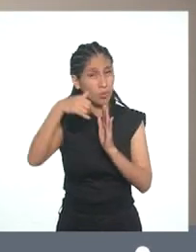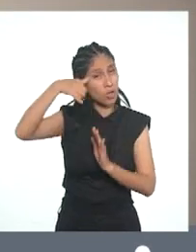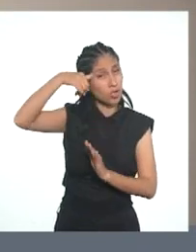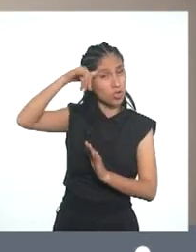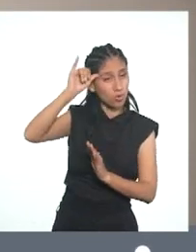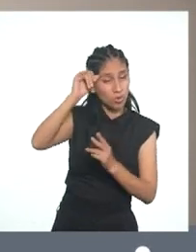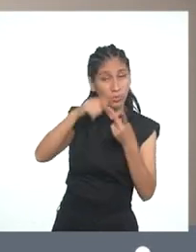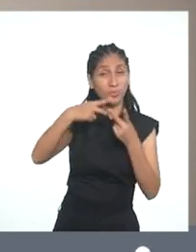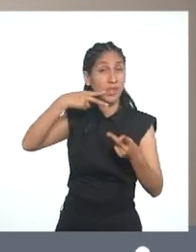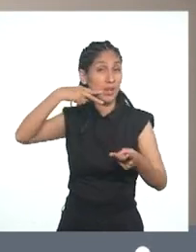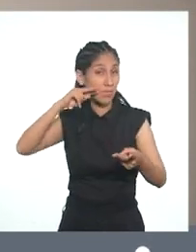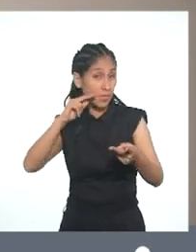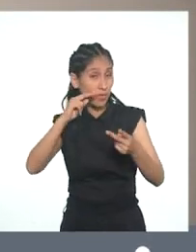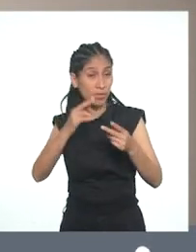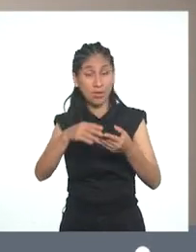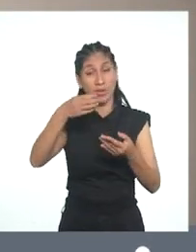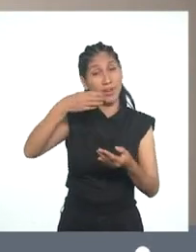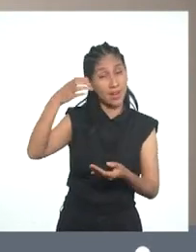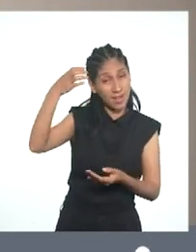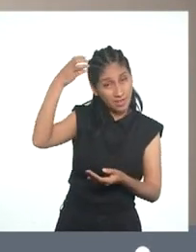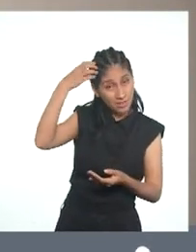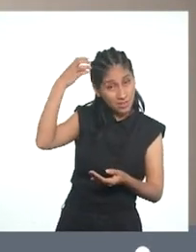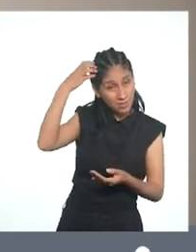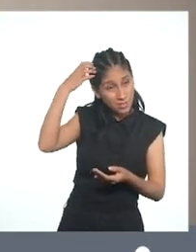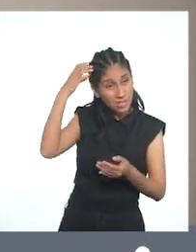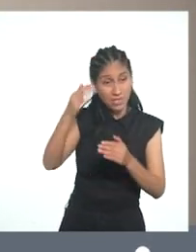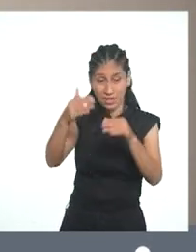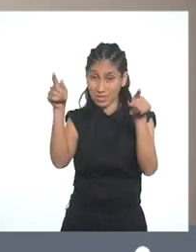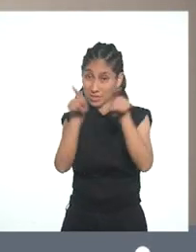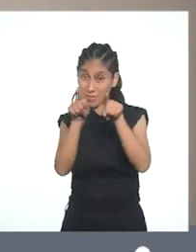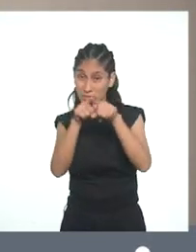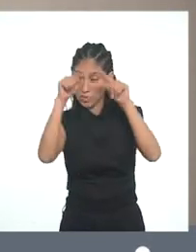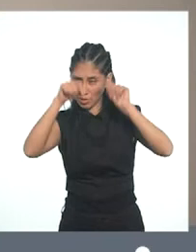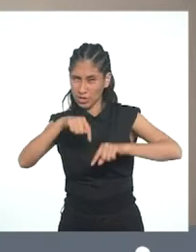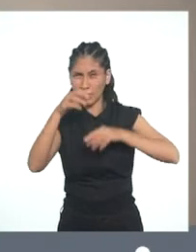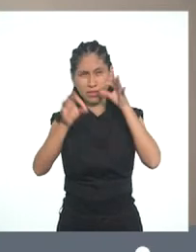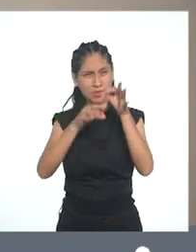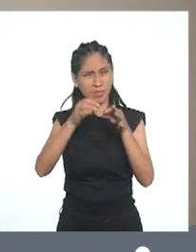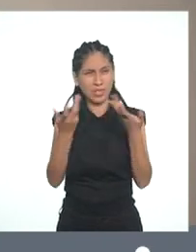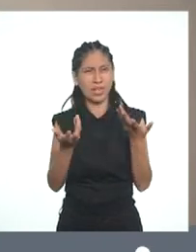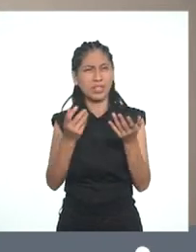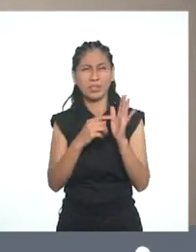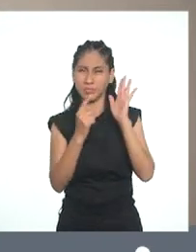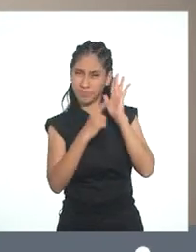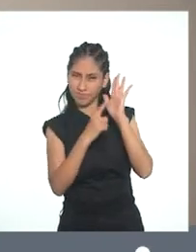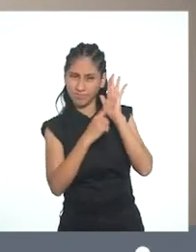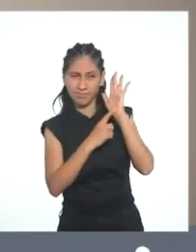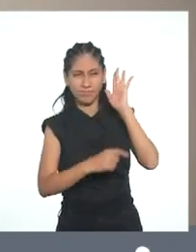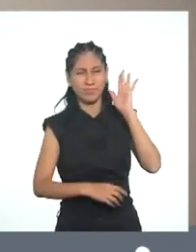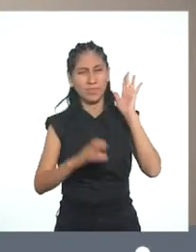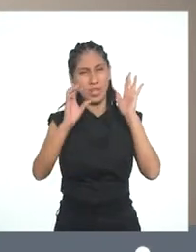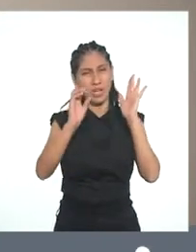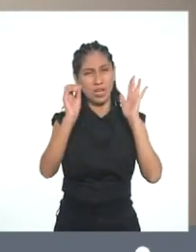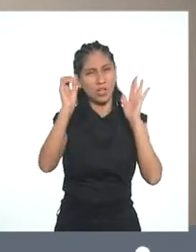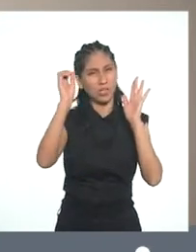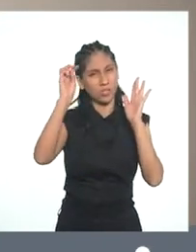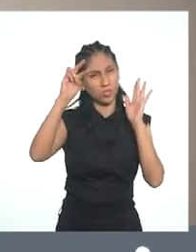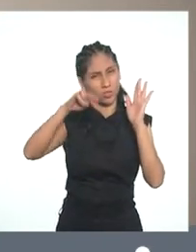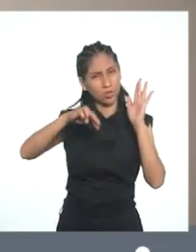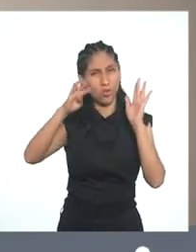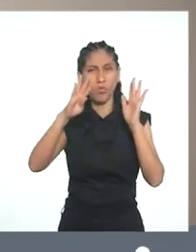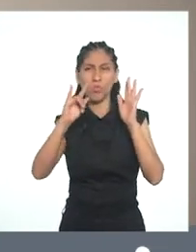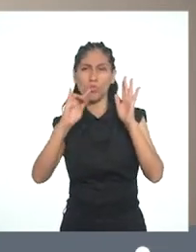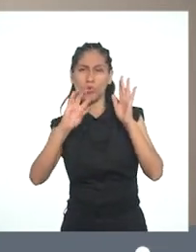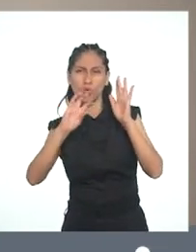el yogur, el vino, la cerveza y lo que vamos a hablar hoy día es la kombucha. ¿Qué es la kombucha?